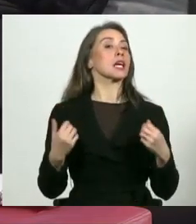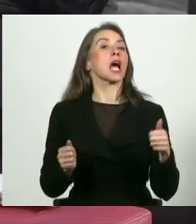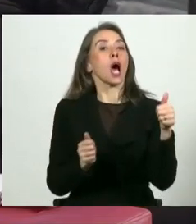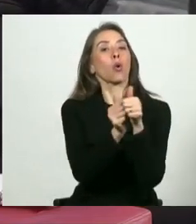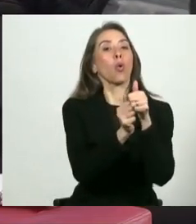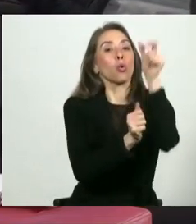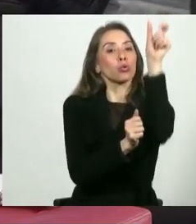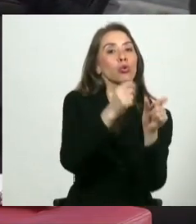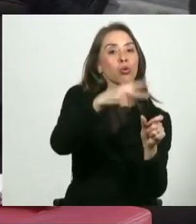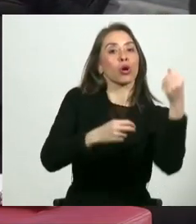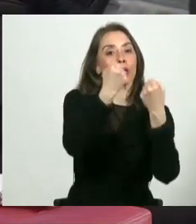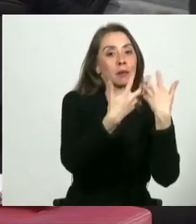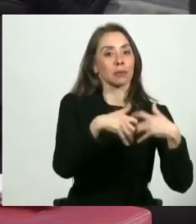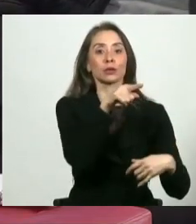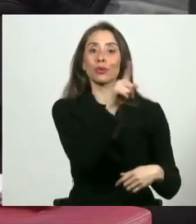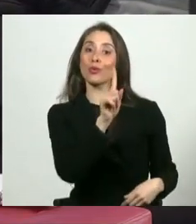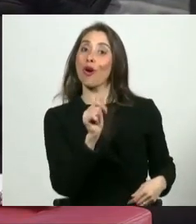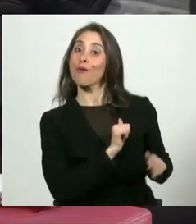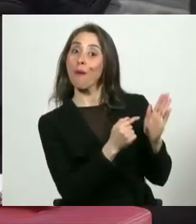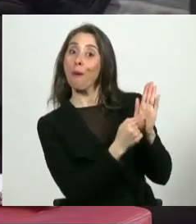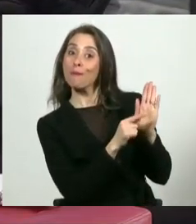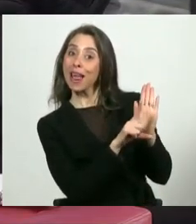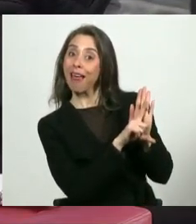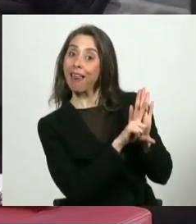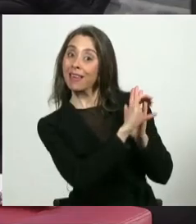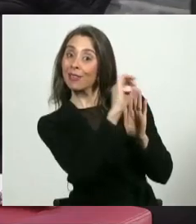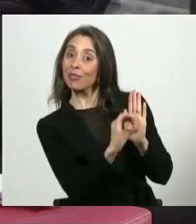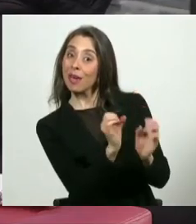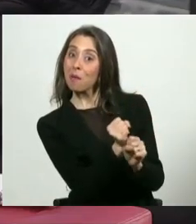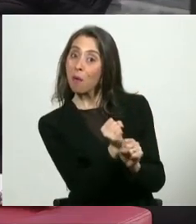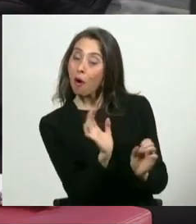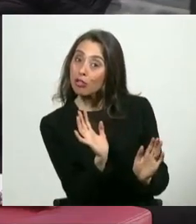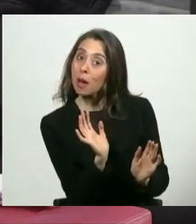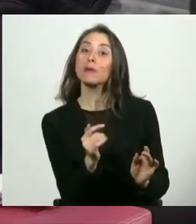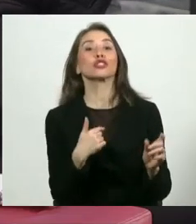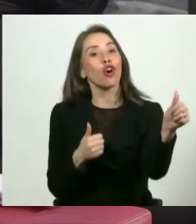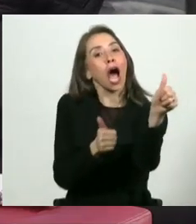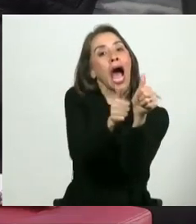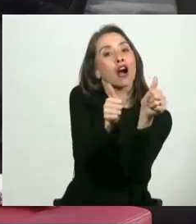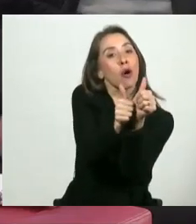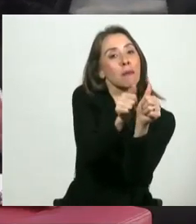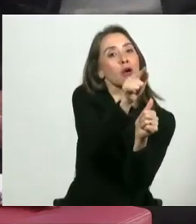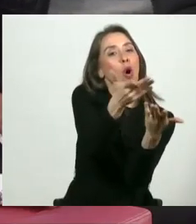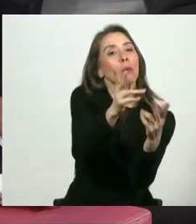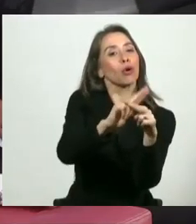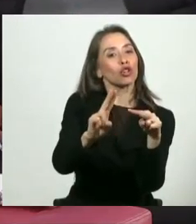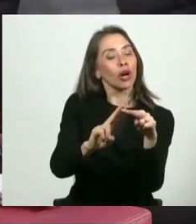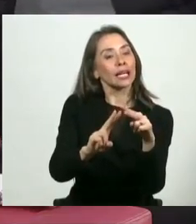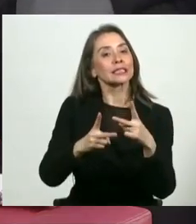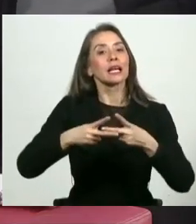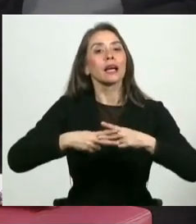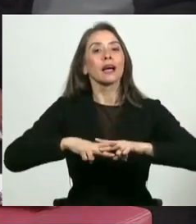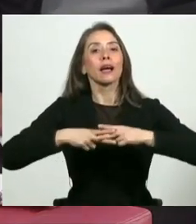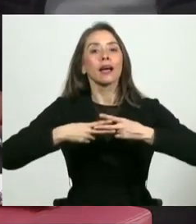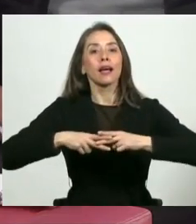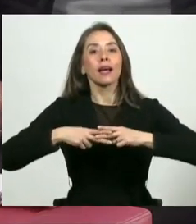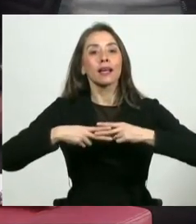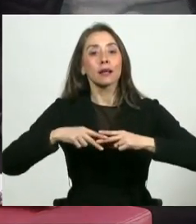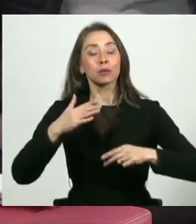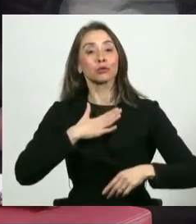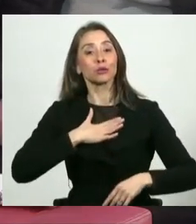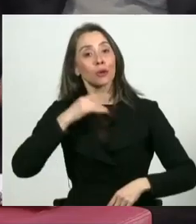para decirle, mire, tú no estás cumpliendo con la ley, pero yo te quiero acompañar para que lo puedas hacer. Es una herramienta,